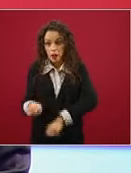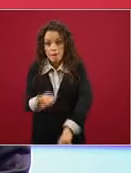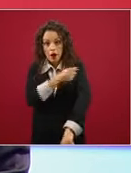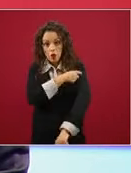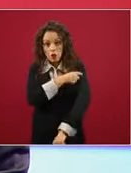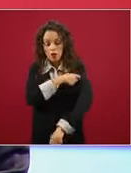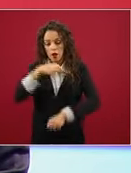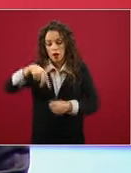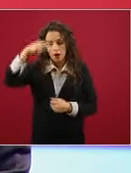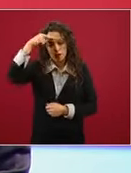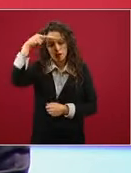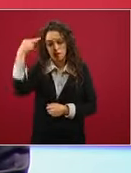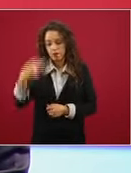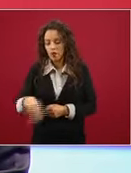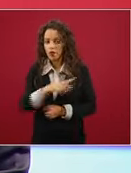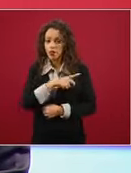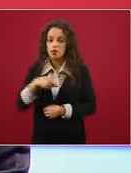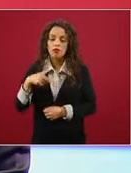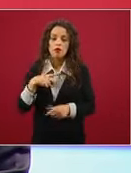privilegiando los mecanismos